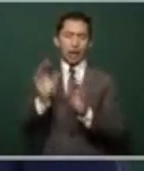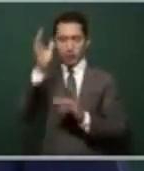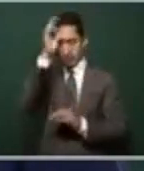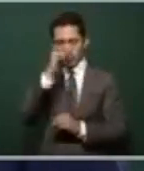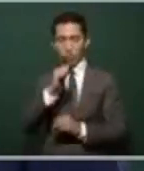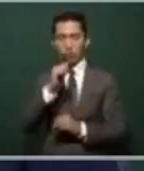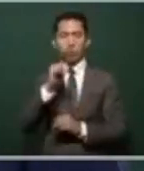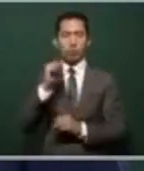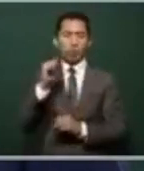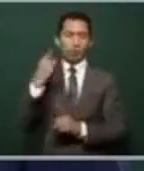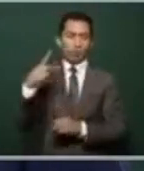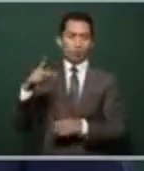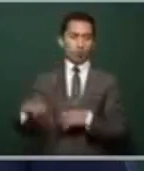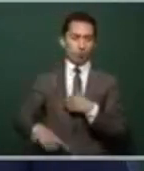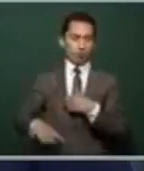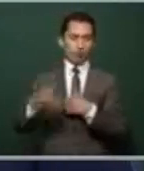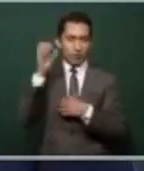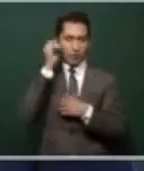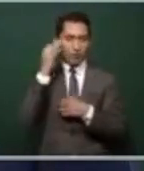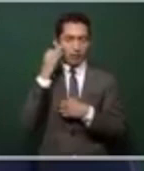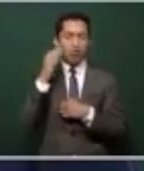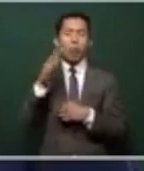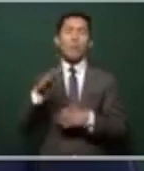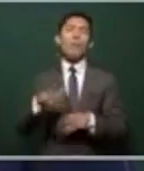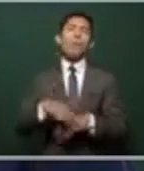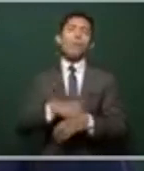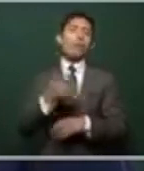debe decirse, así como